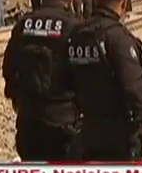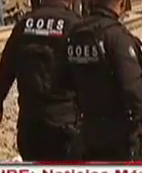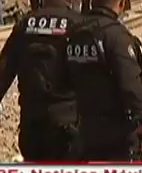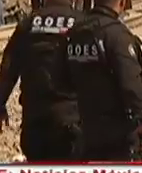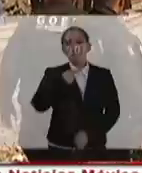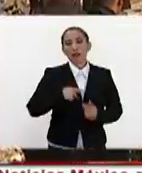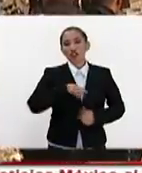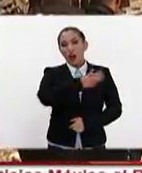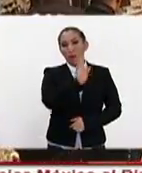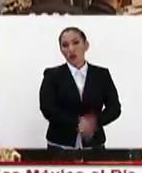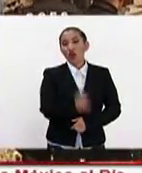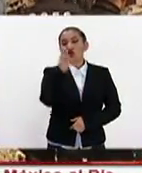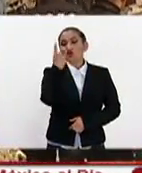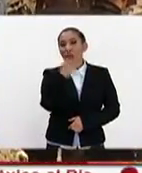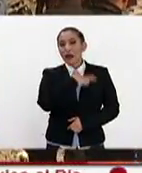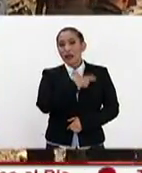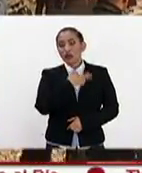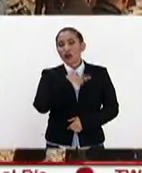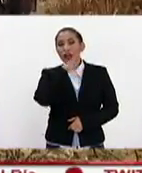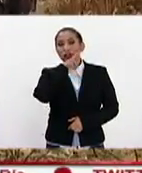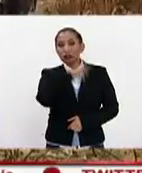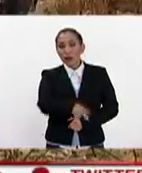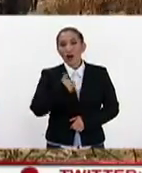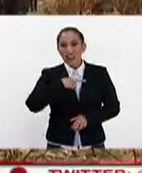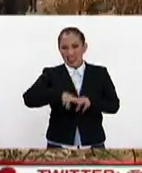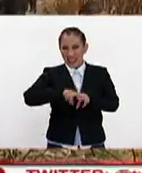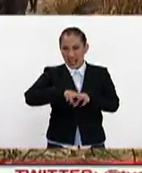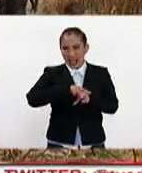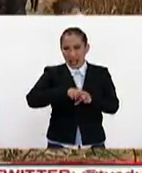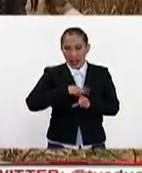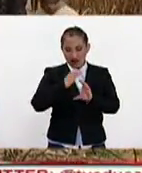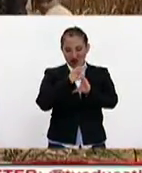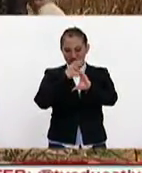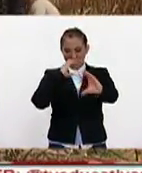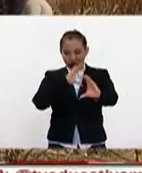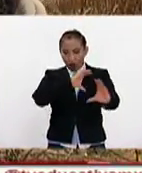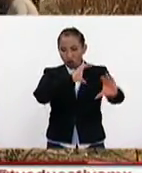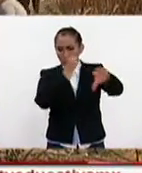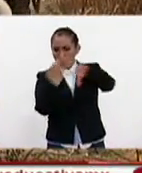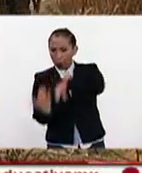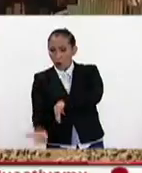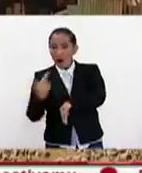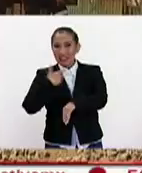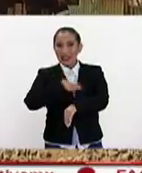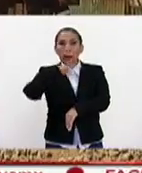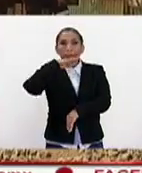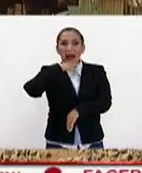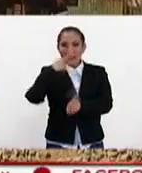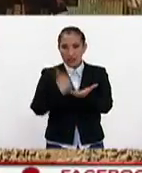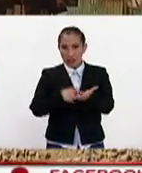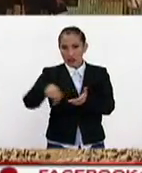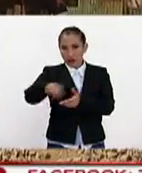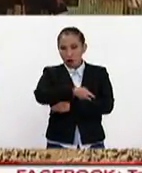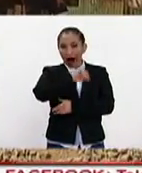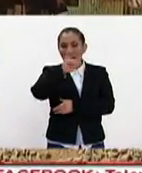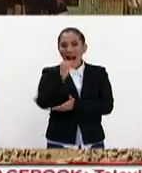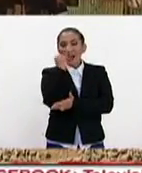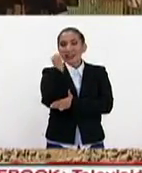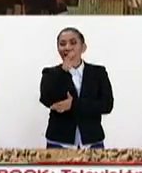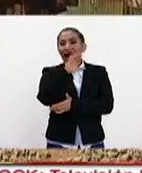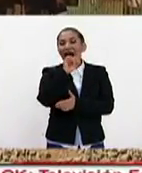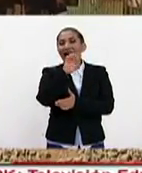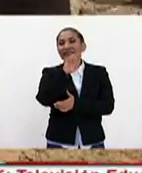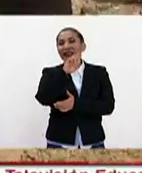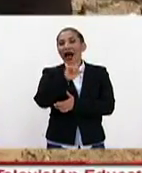5 personas muertas y un lesionado fue el resultado del descarrilamiento del vagón de un tren que transportaba maíz en la colonia Jardines de Casanueva,